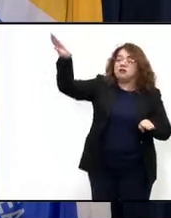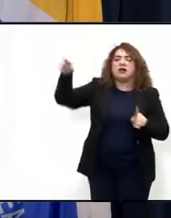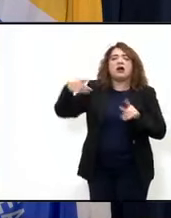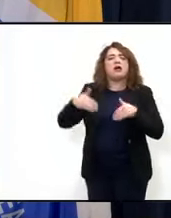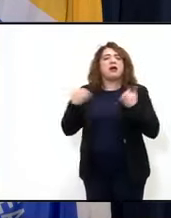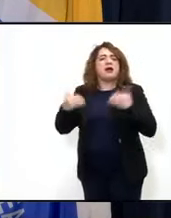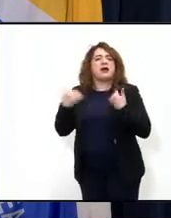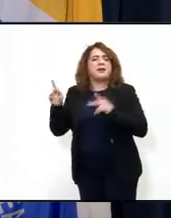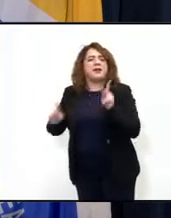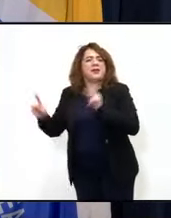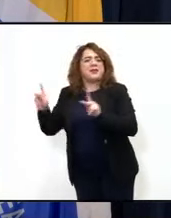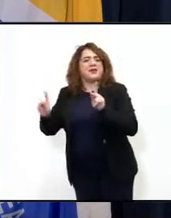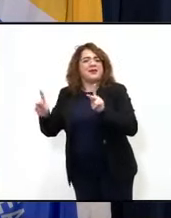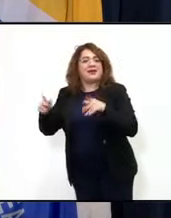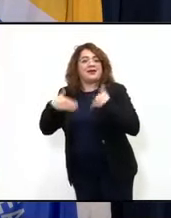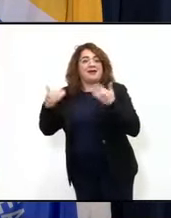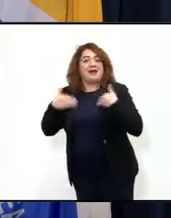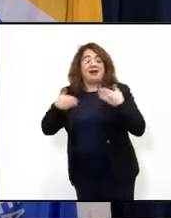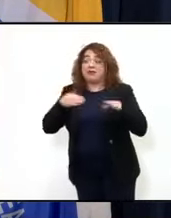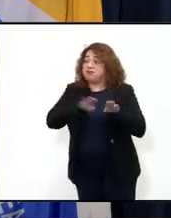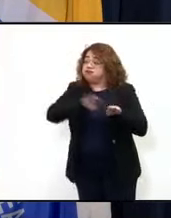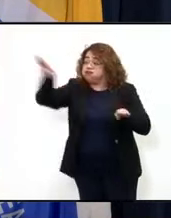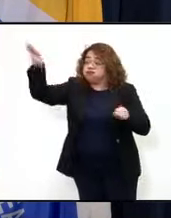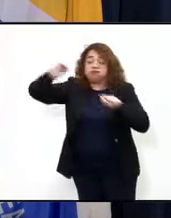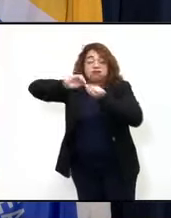son elegibles para la vacuna.